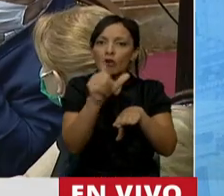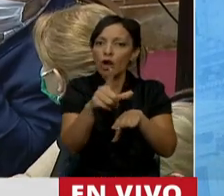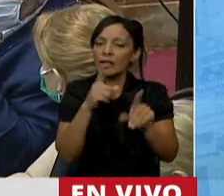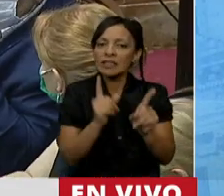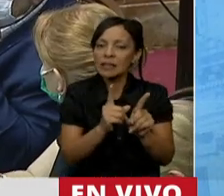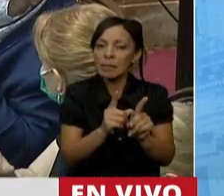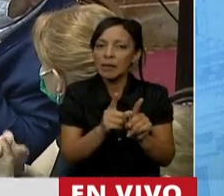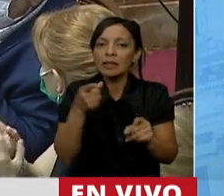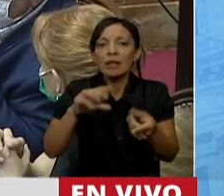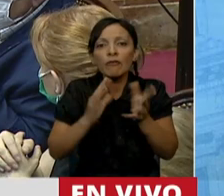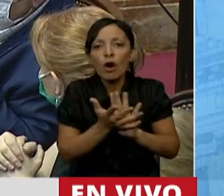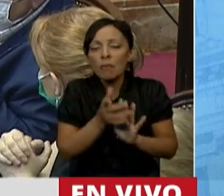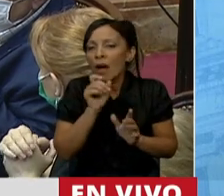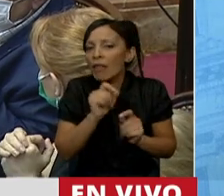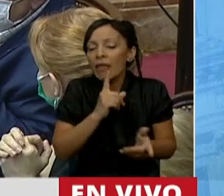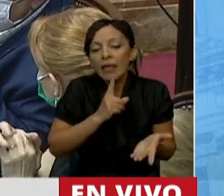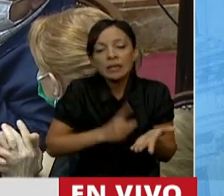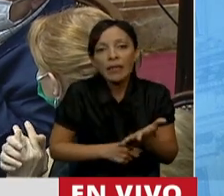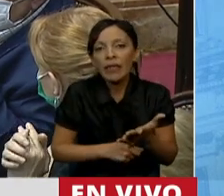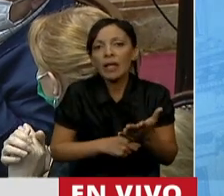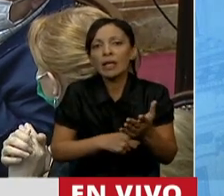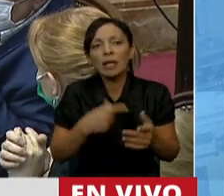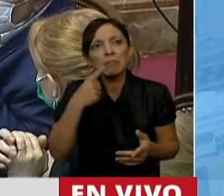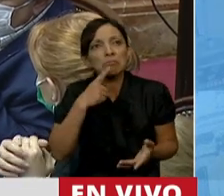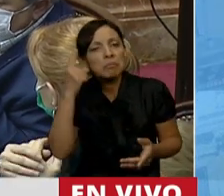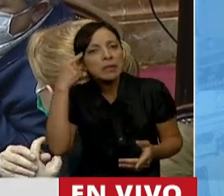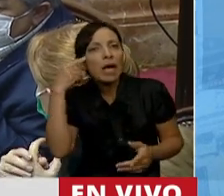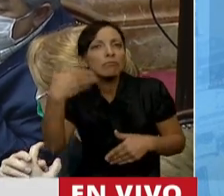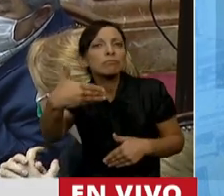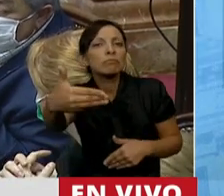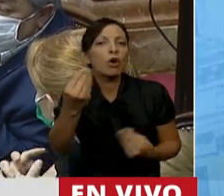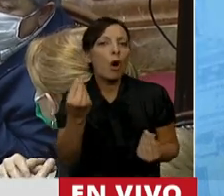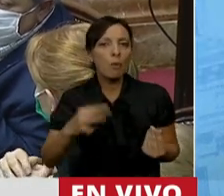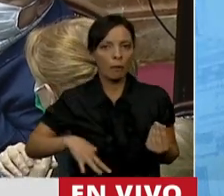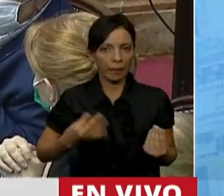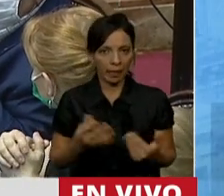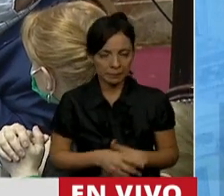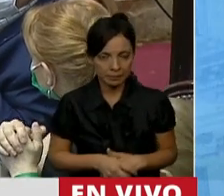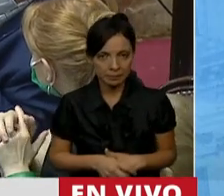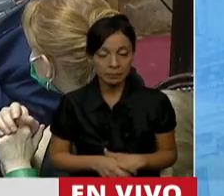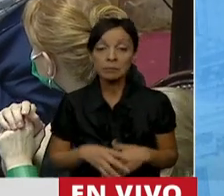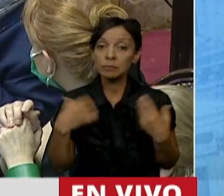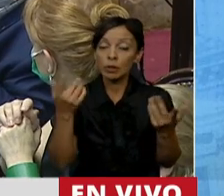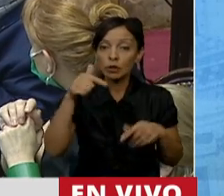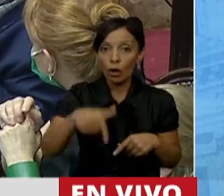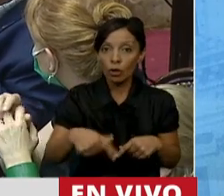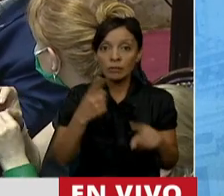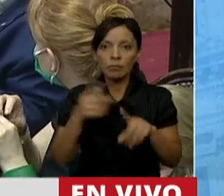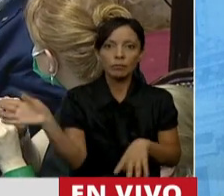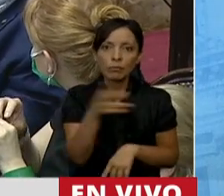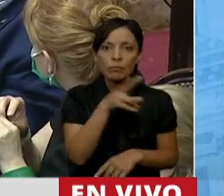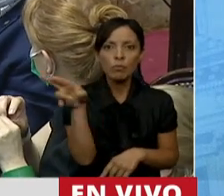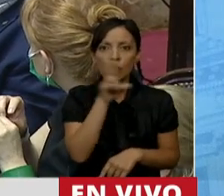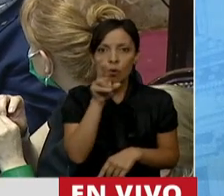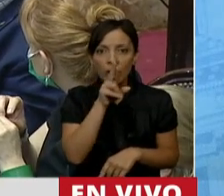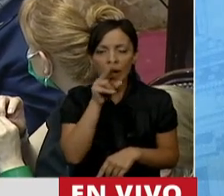rol indelegable de decidir y planificar su vida. Por eso hoy, por todas las mujeres que nos